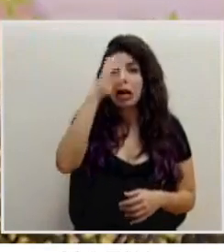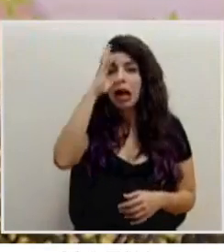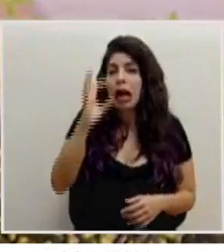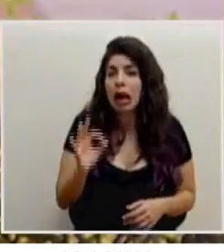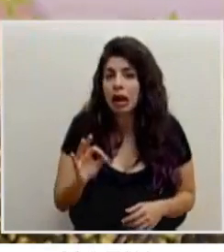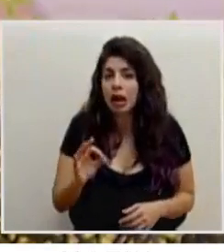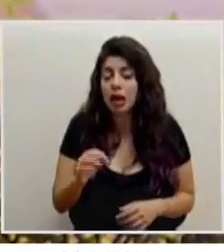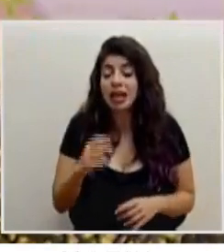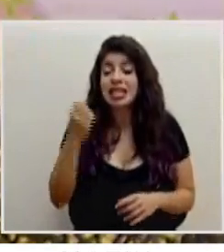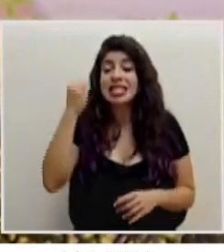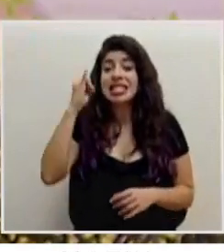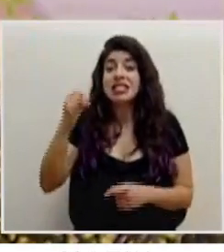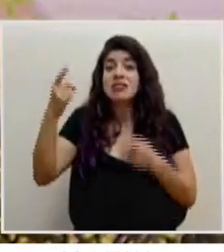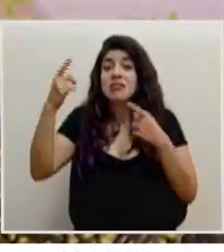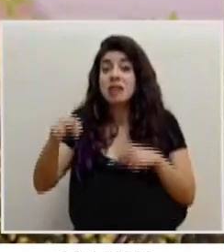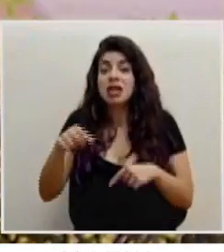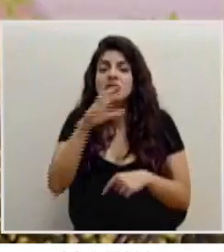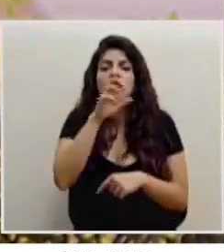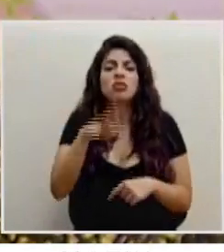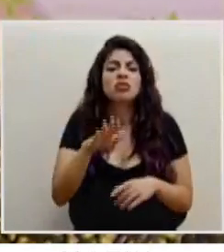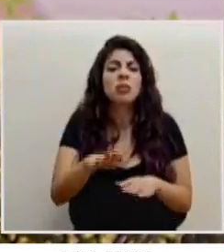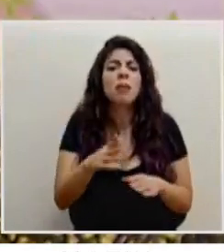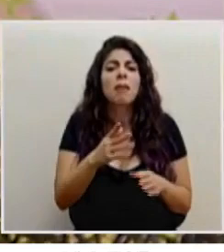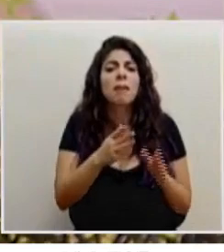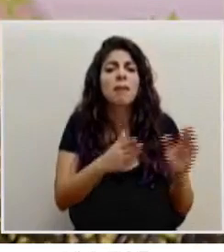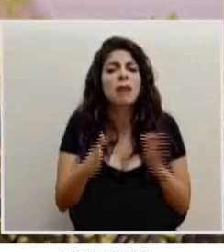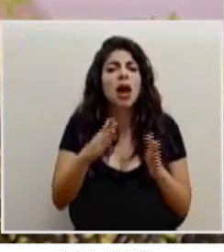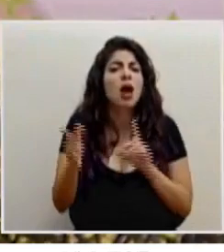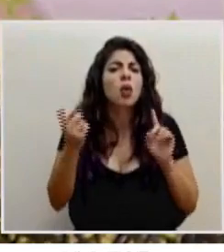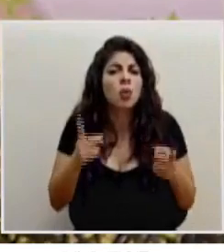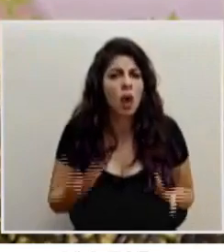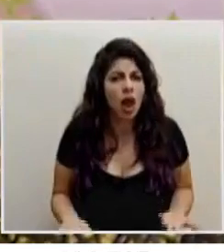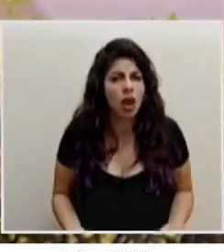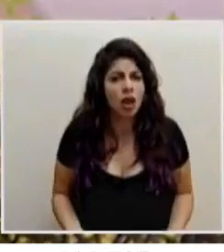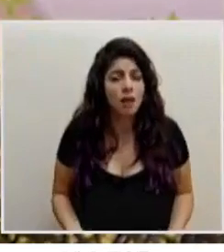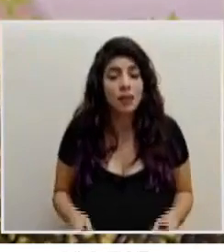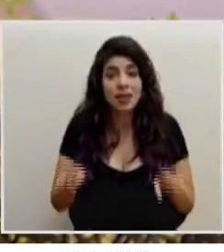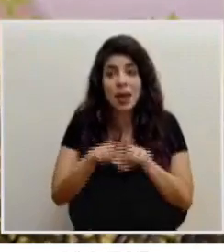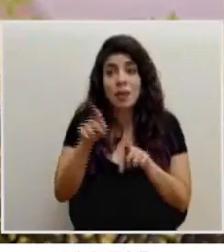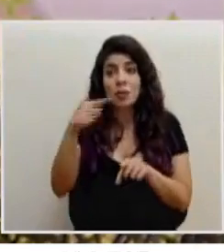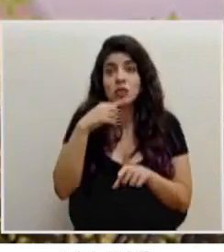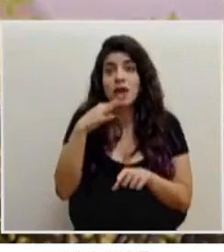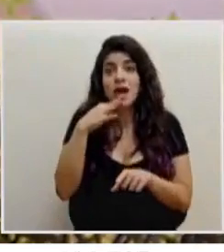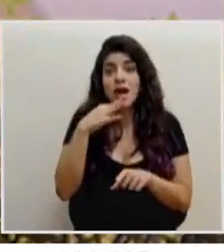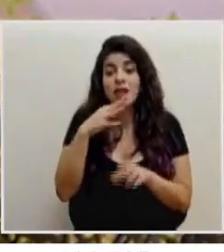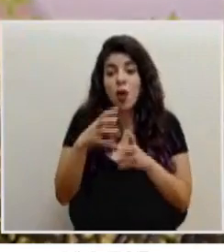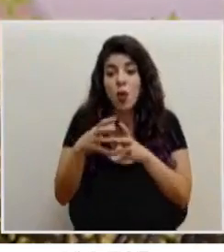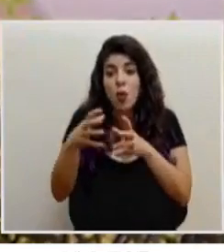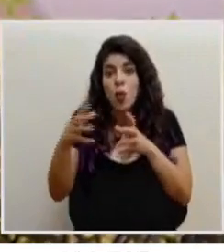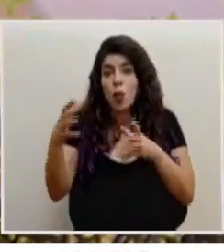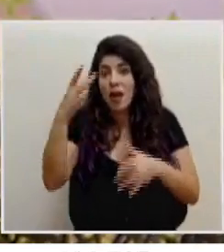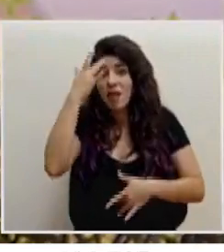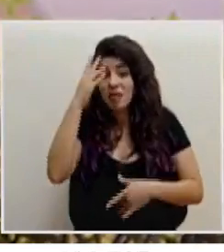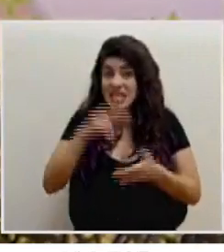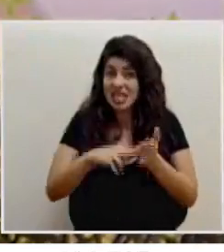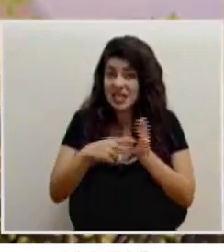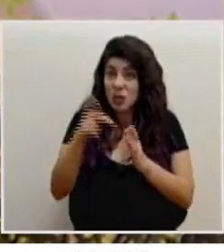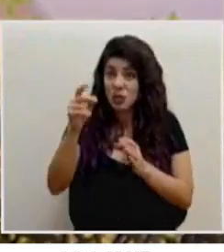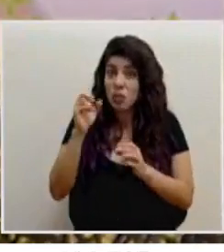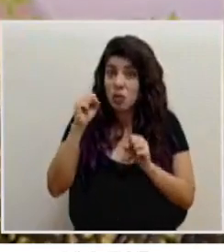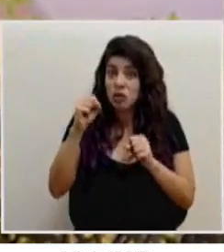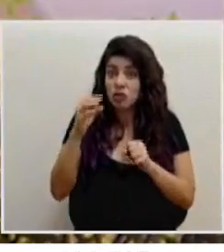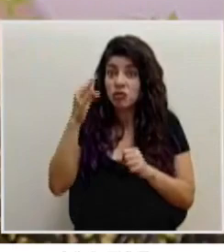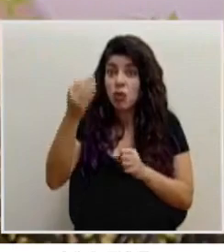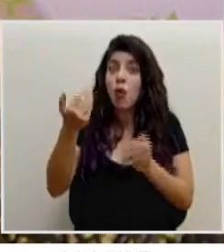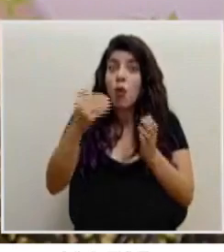el plan B del país si esto nos llega a pasar? En segundo lugar, nuevamente ustedes hablan de un aumento de casos. ¿Ustedes valoran volver a dar los datos de manera